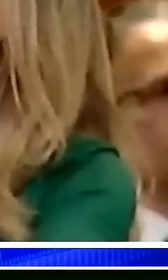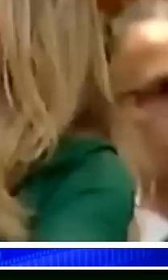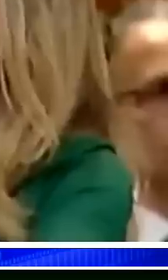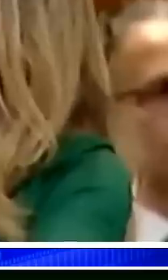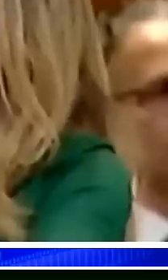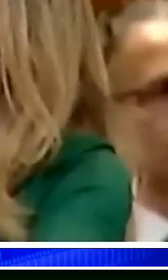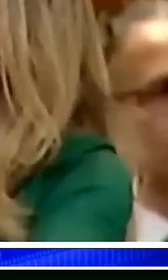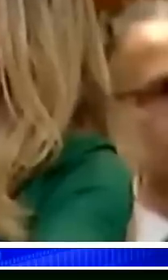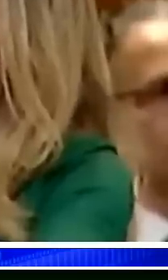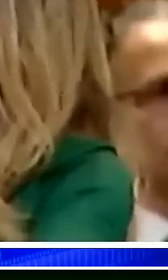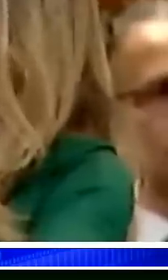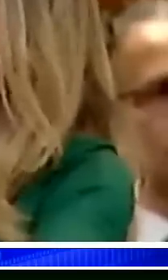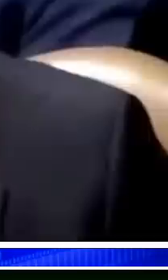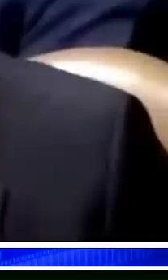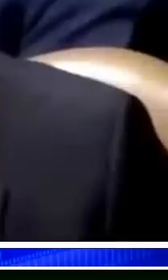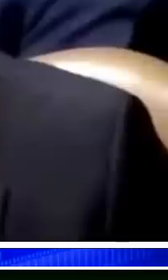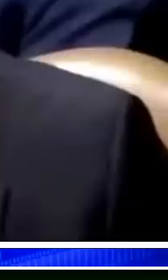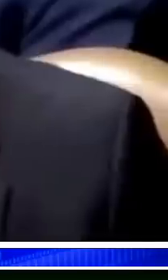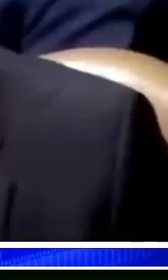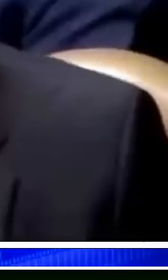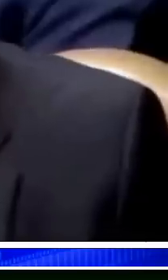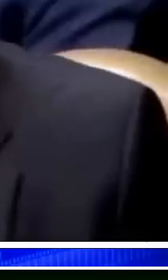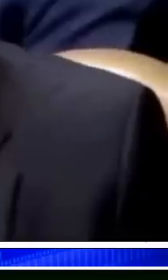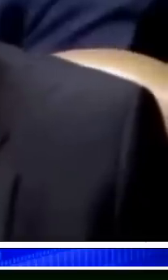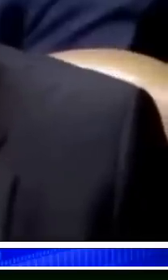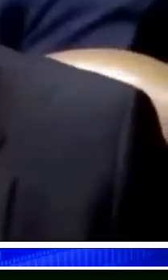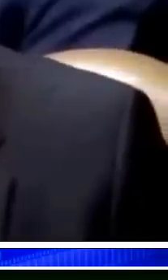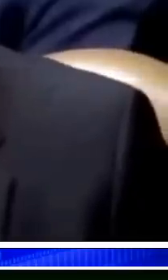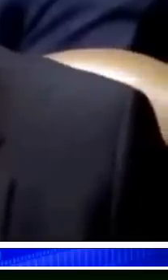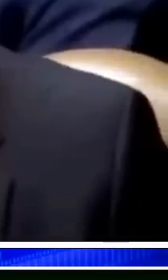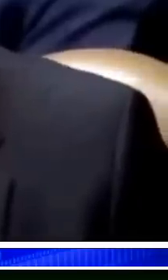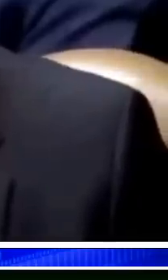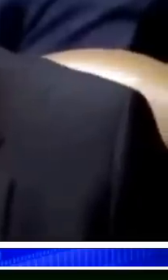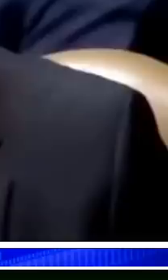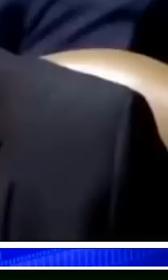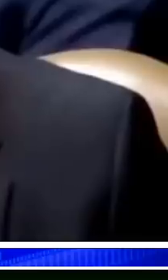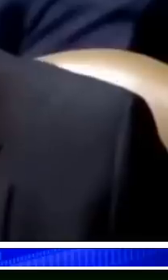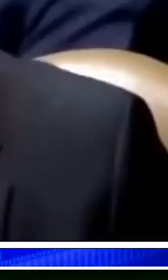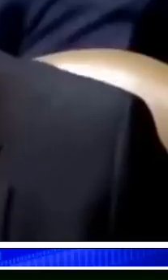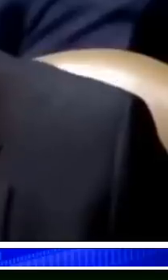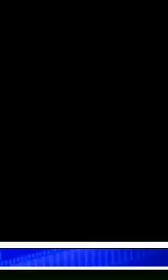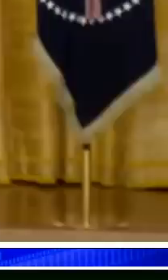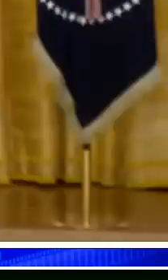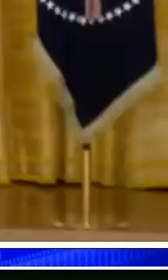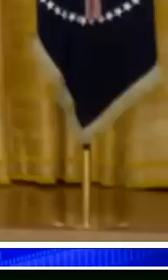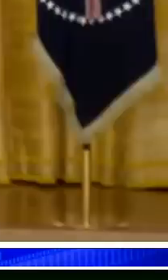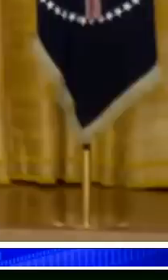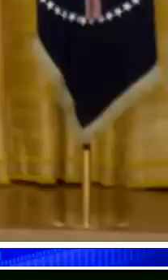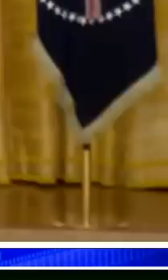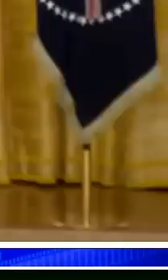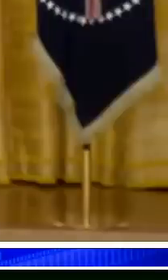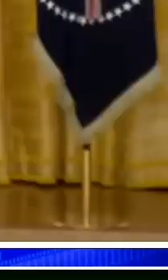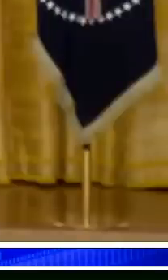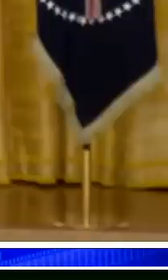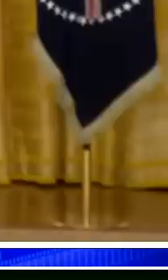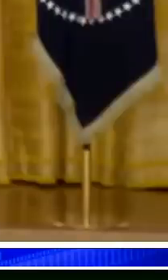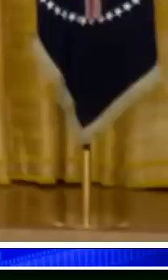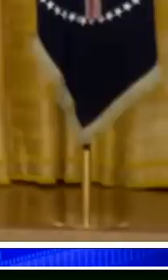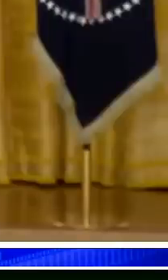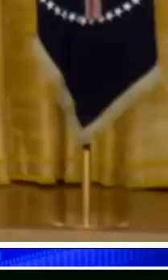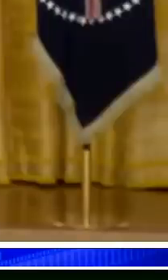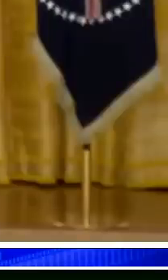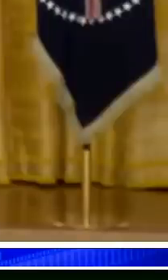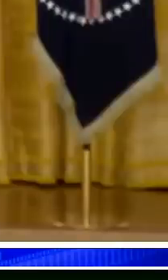y mientras los republicanos no informen o no quieran informar sobre este tema, pues van a traer engañados a muchos ciudadanos. Por eso